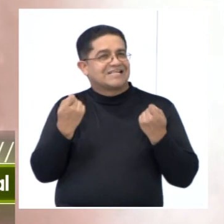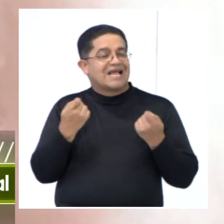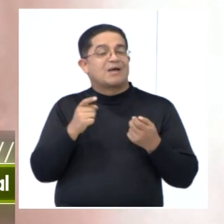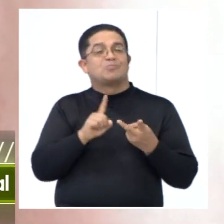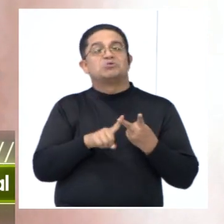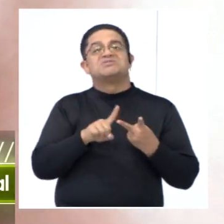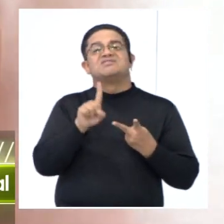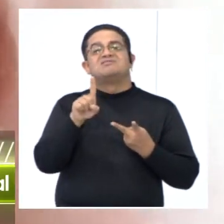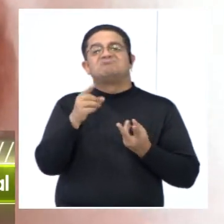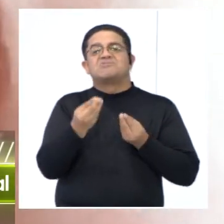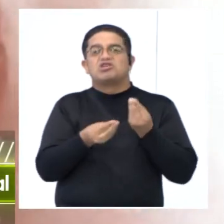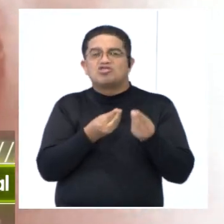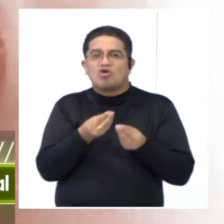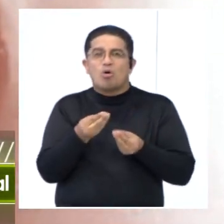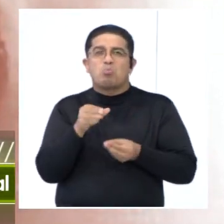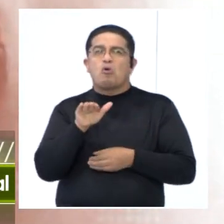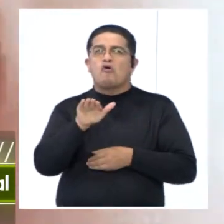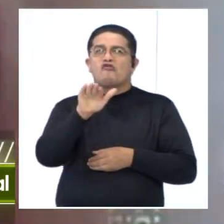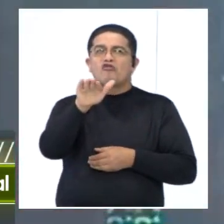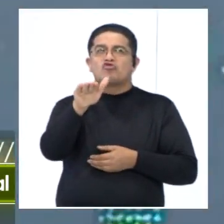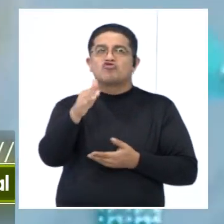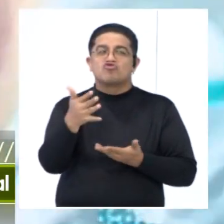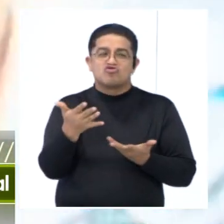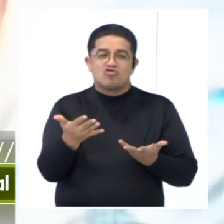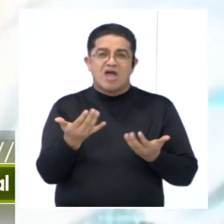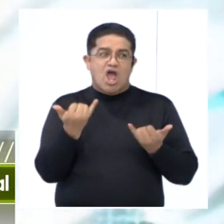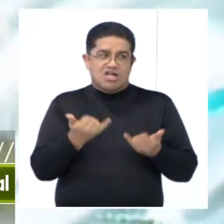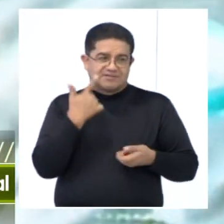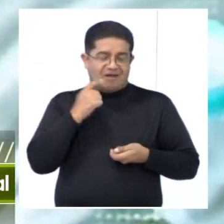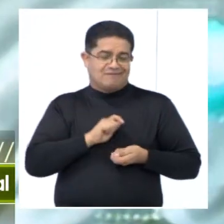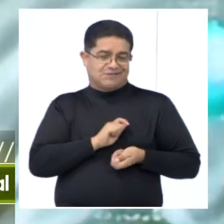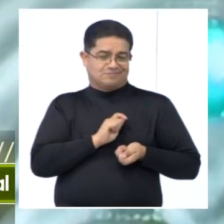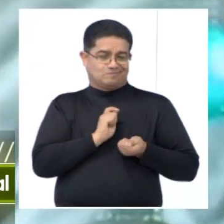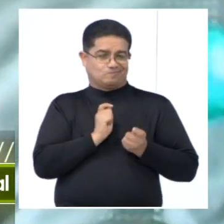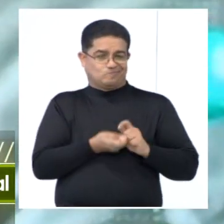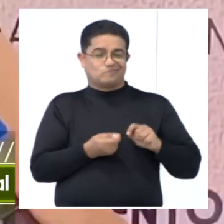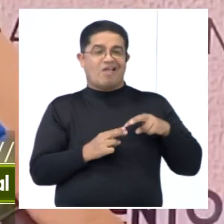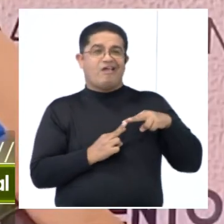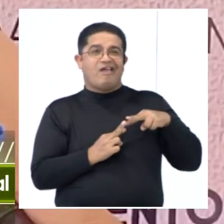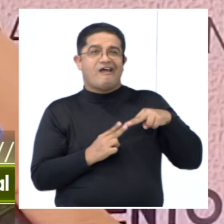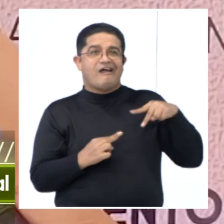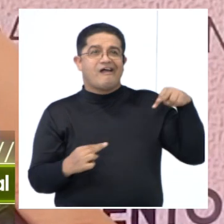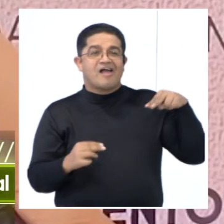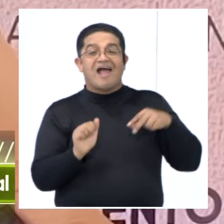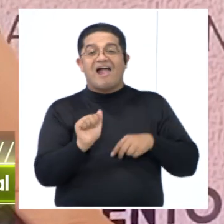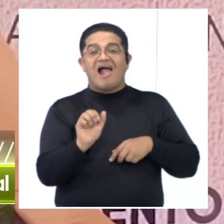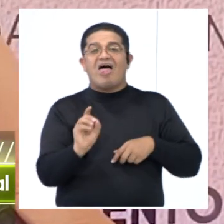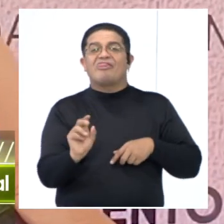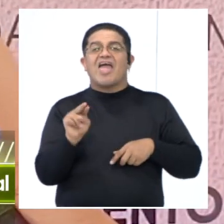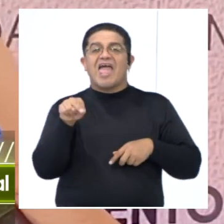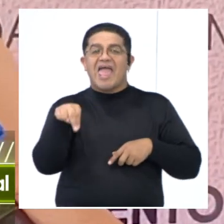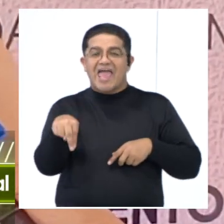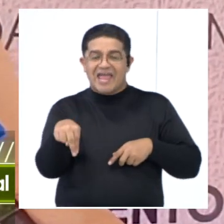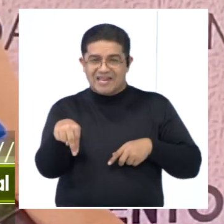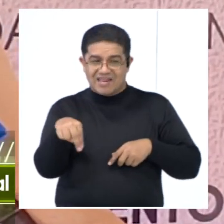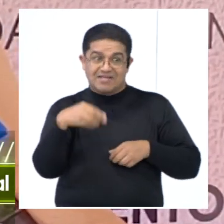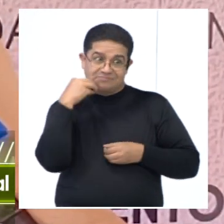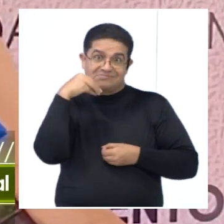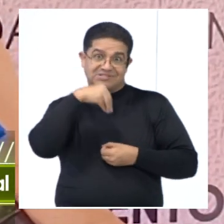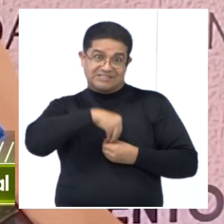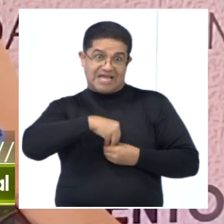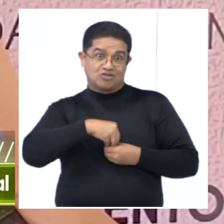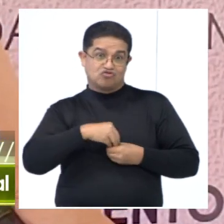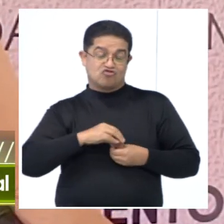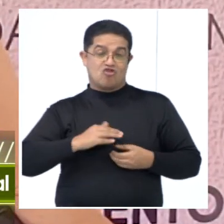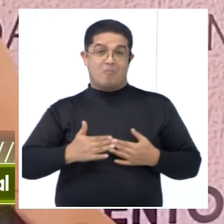serán los humanos del futuro? Ya estamos incluso cambiando el gen o el ADN de nuestros bebés dentro del vientre de mamá,